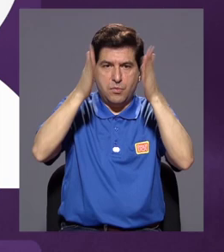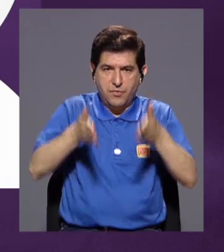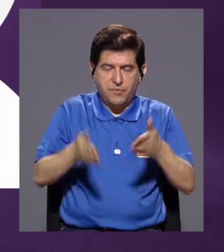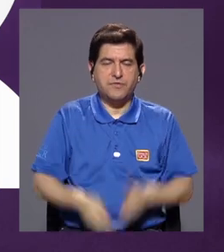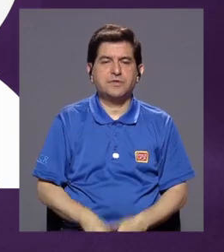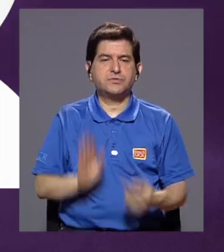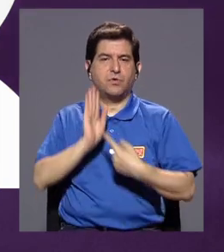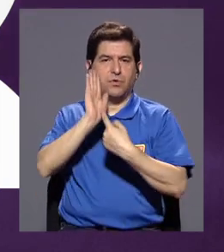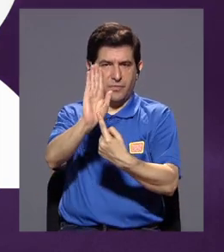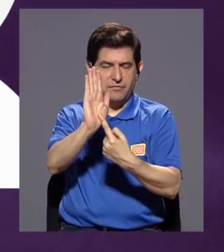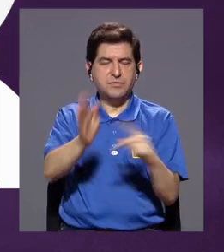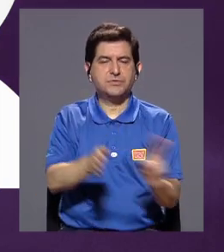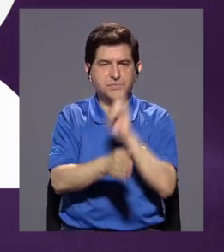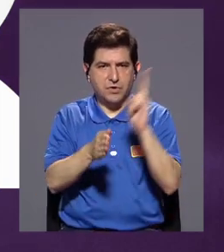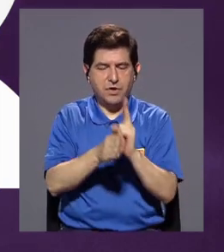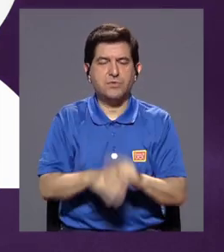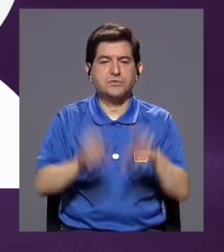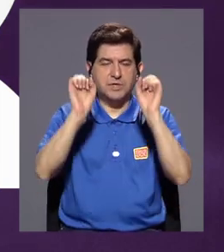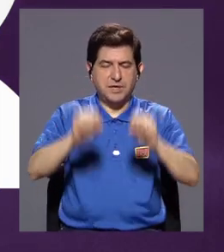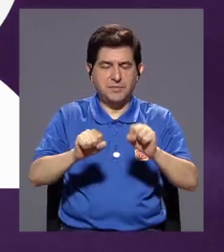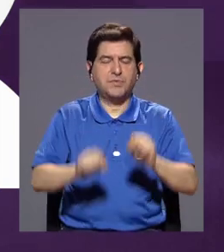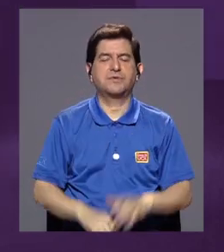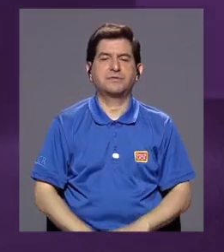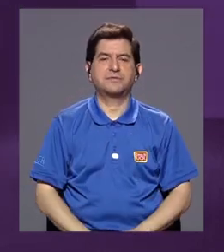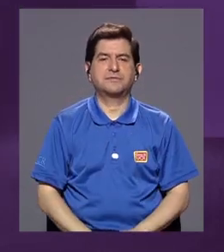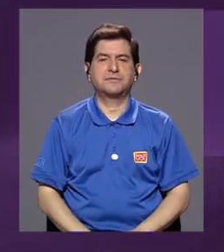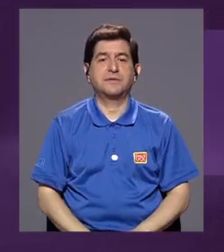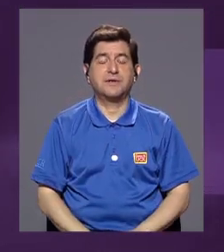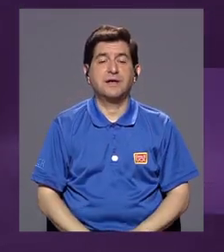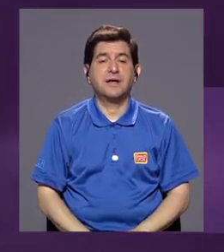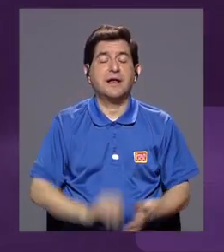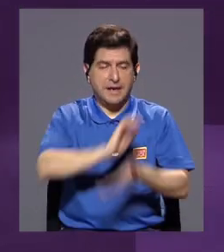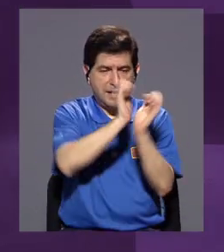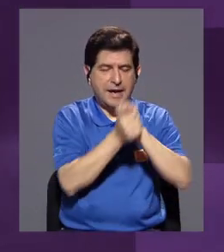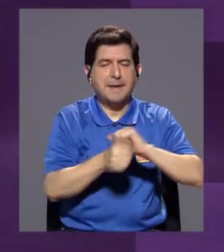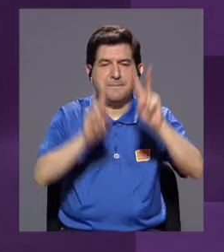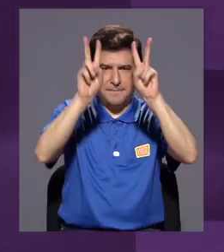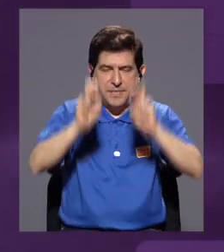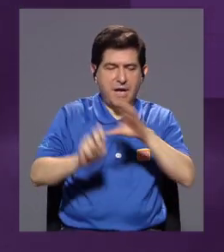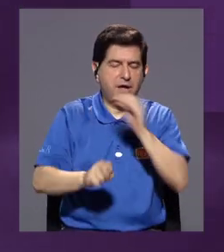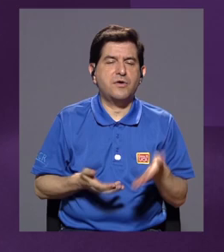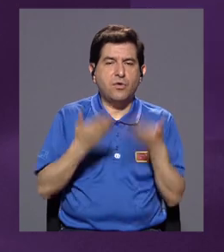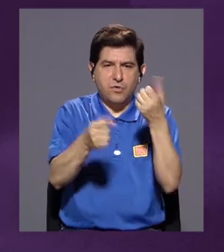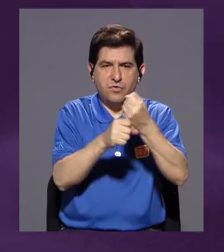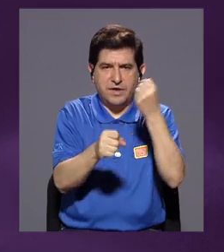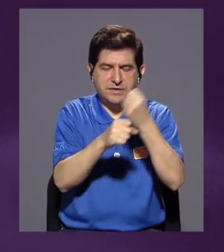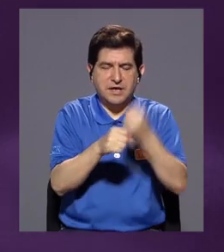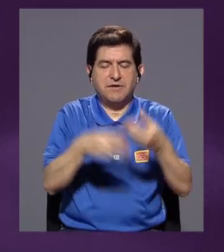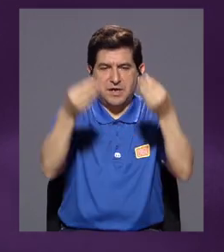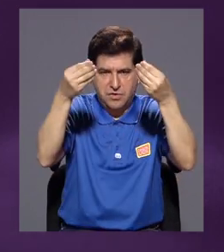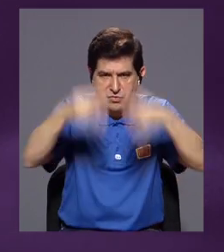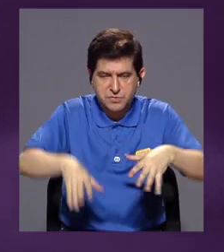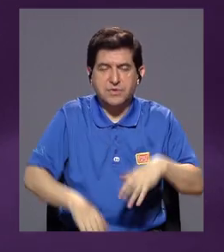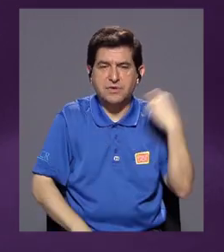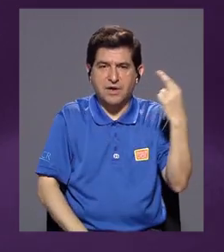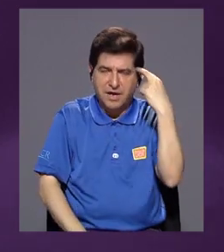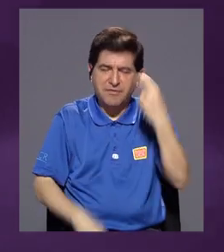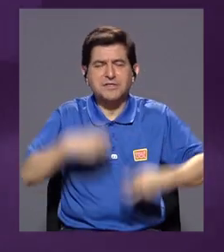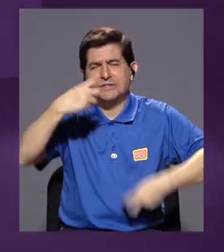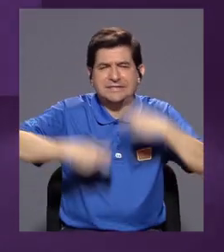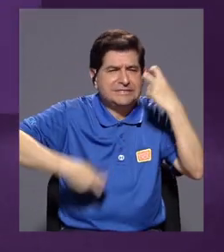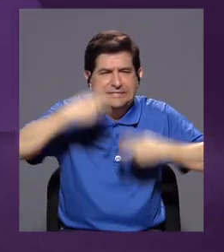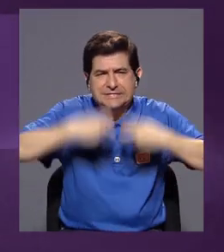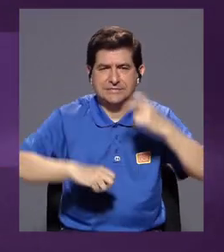para dar la clase, reprogramar exámenes o entregar trabajos perdidos debido a las crisis, permitir